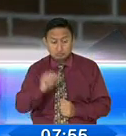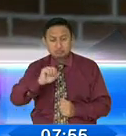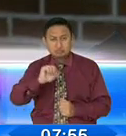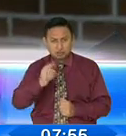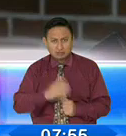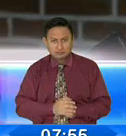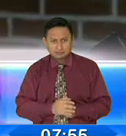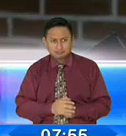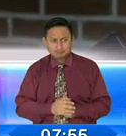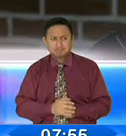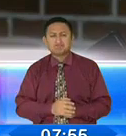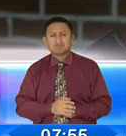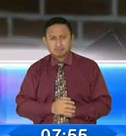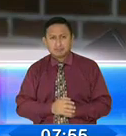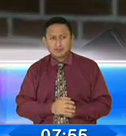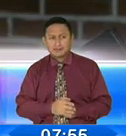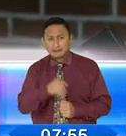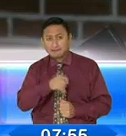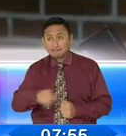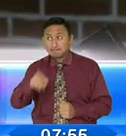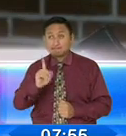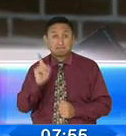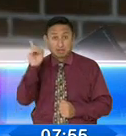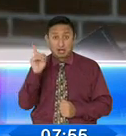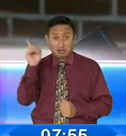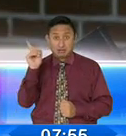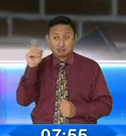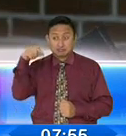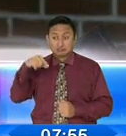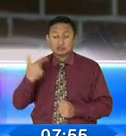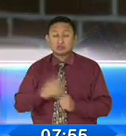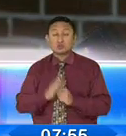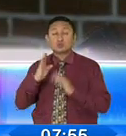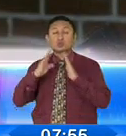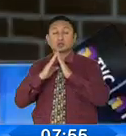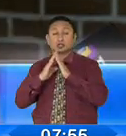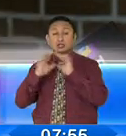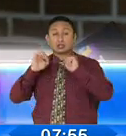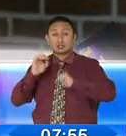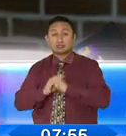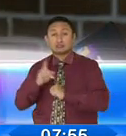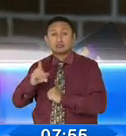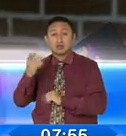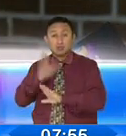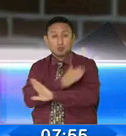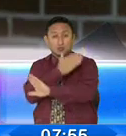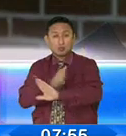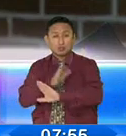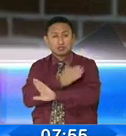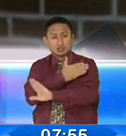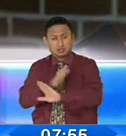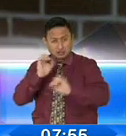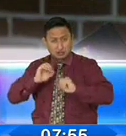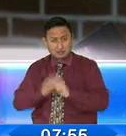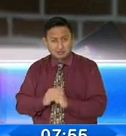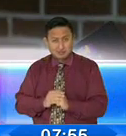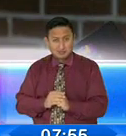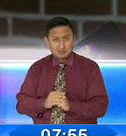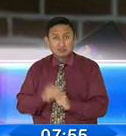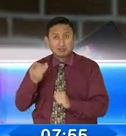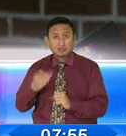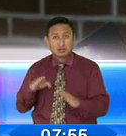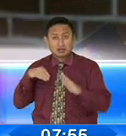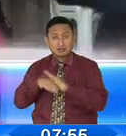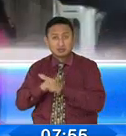dijo, bueno, en la parte de arriba hay un refugio, ahí usted va a encontrar una musiquita alegre y usted va a sentir